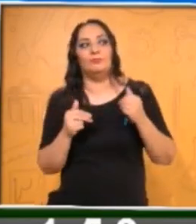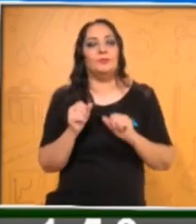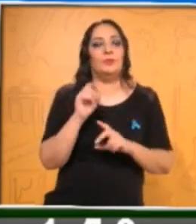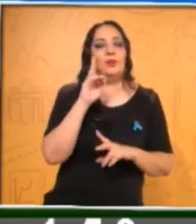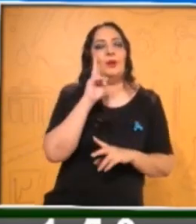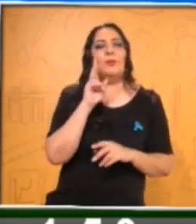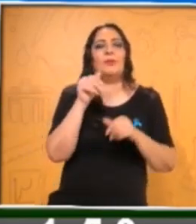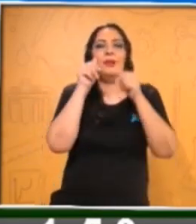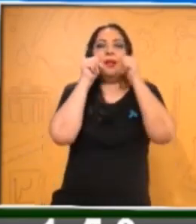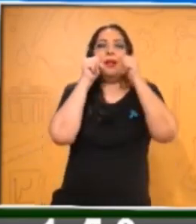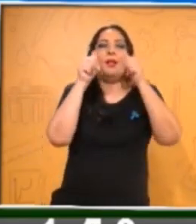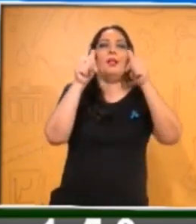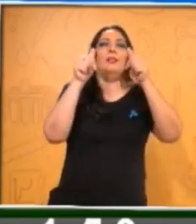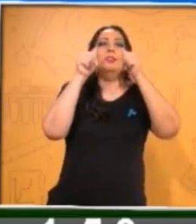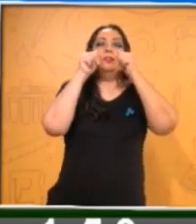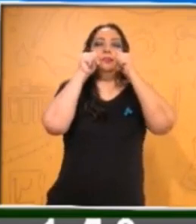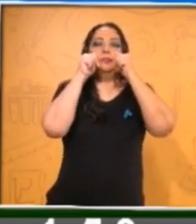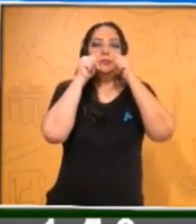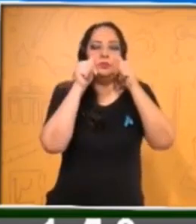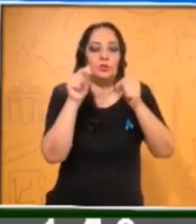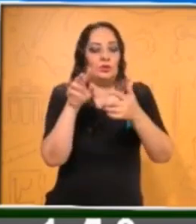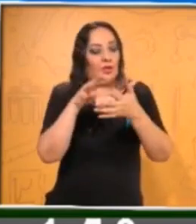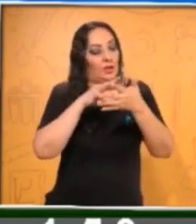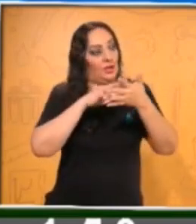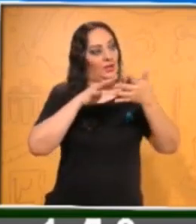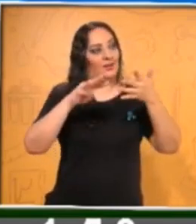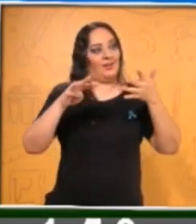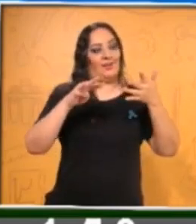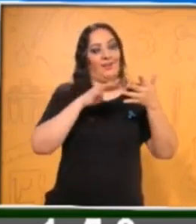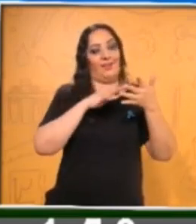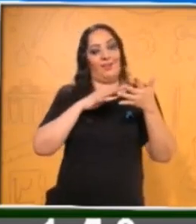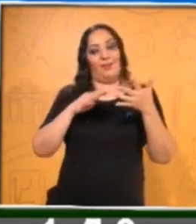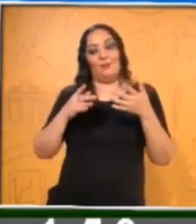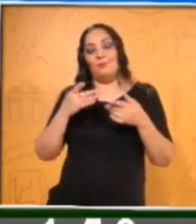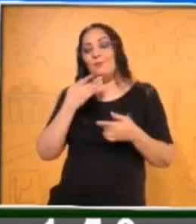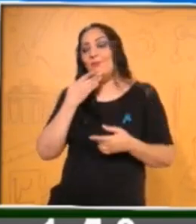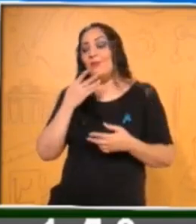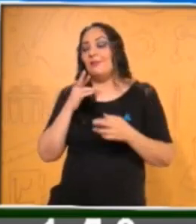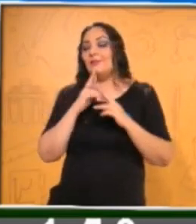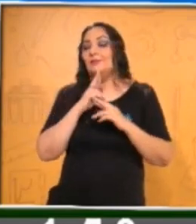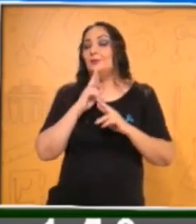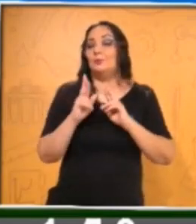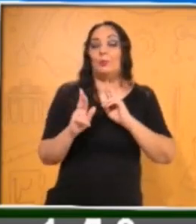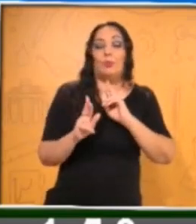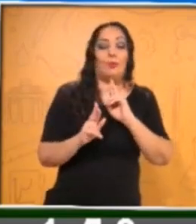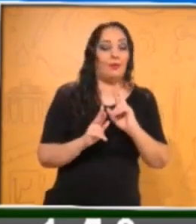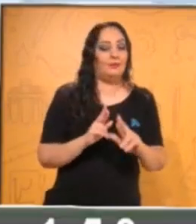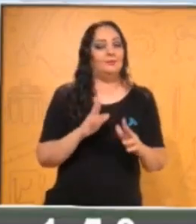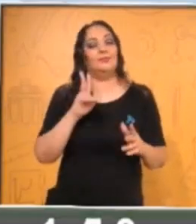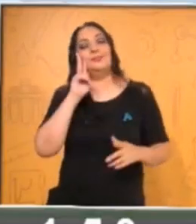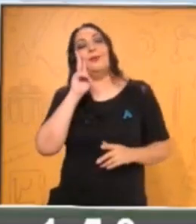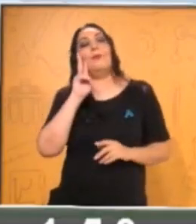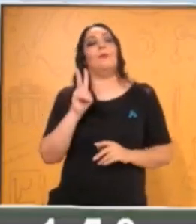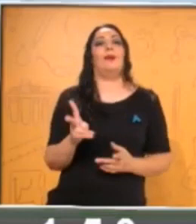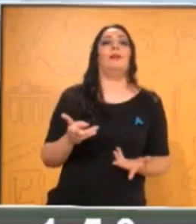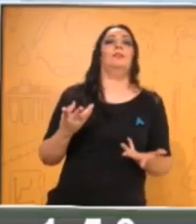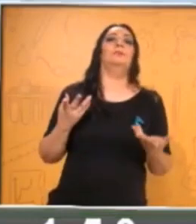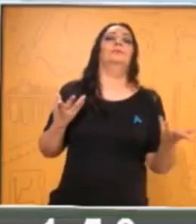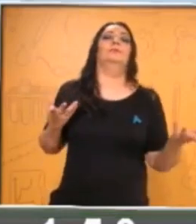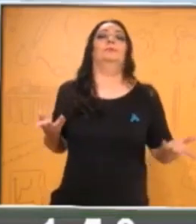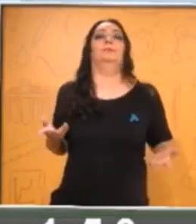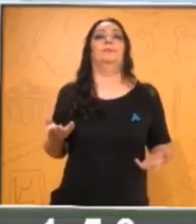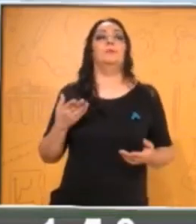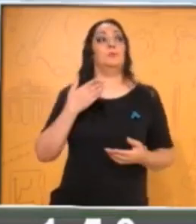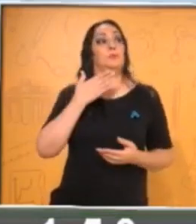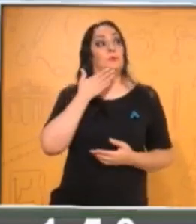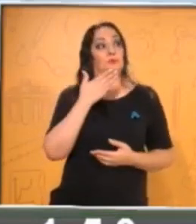pongan bastante atención. Lean bien, tres, por favor, las respuestas. 3, 2, 1. Y muy